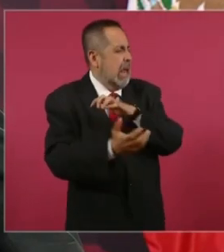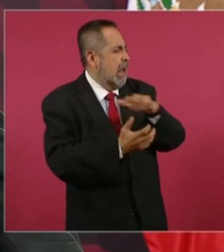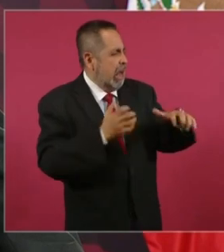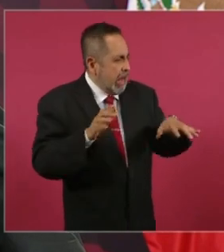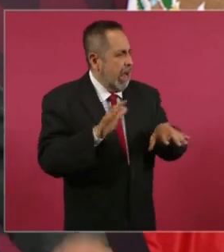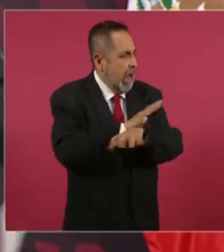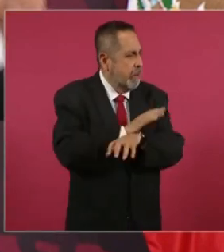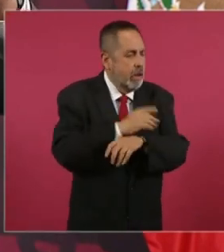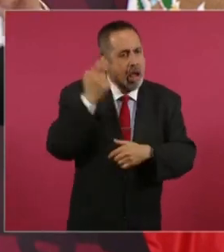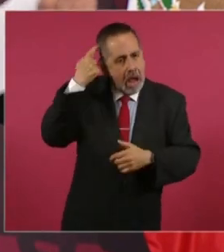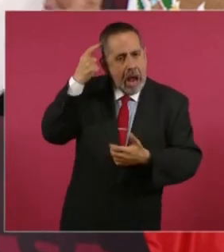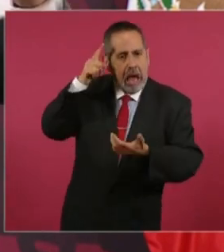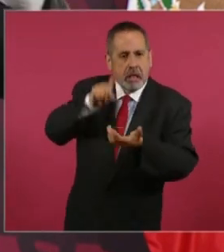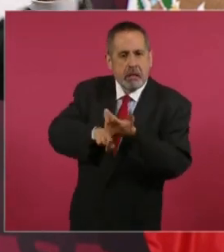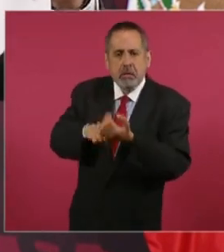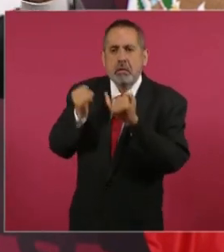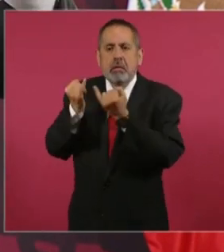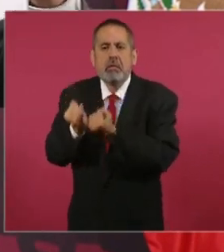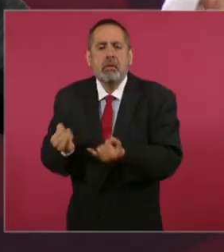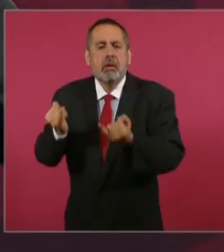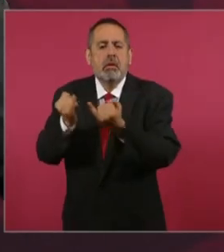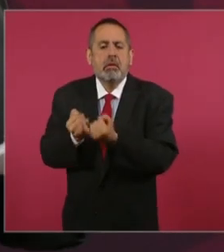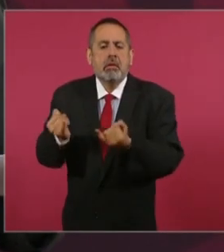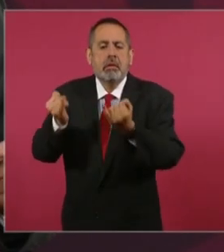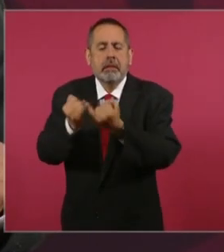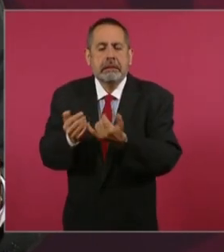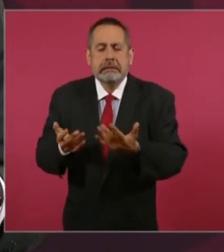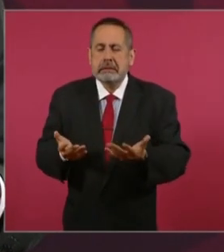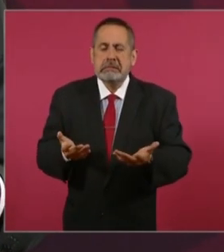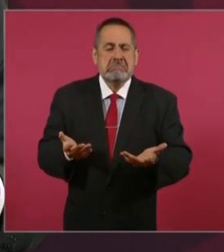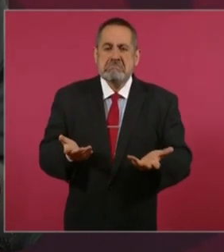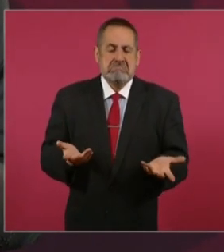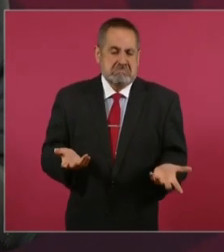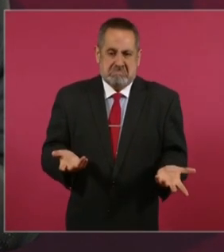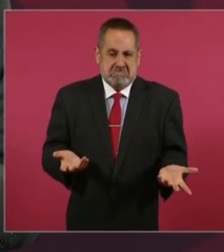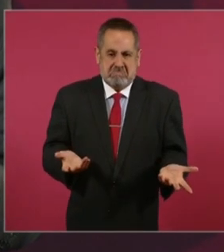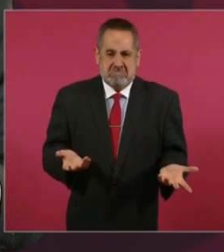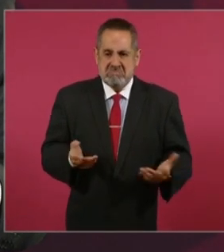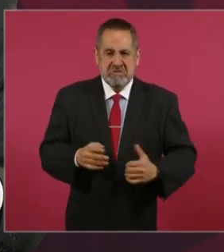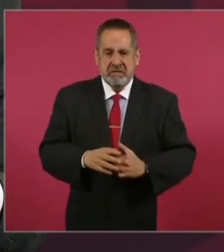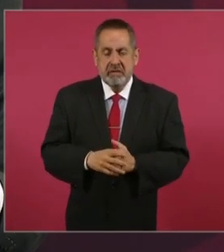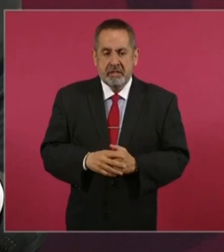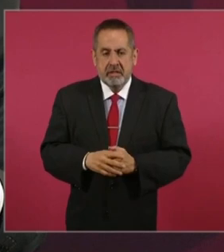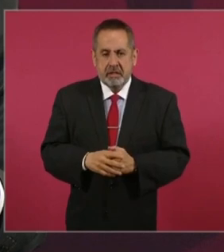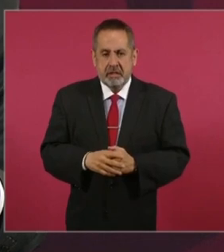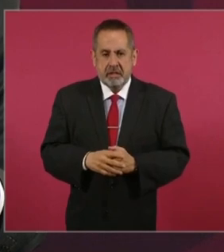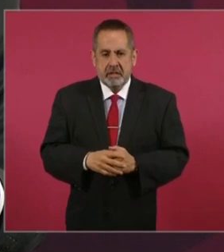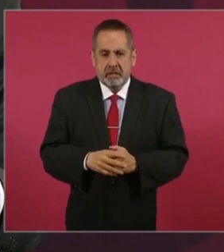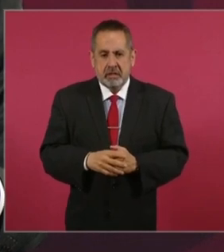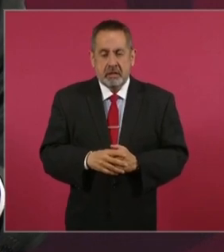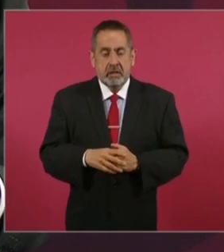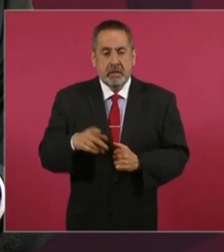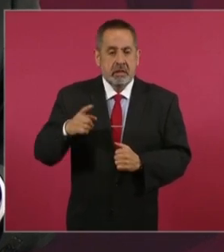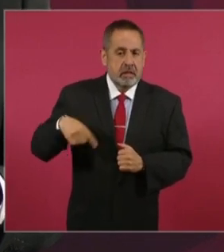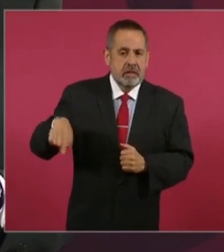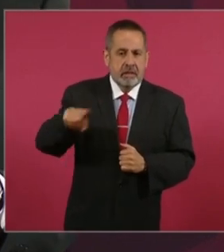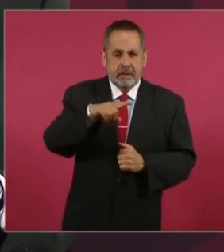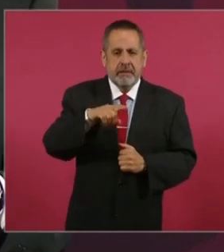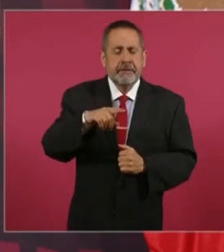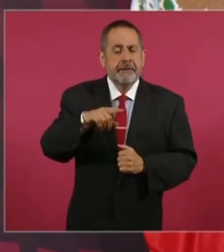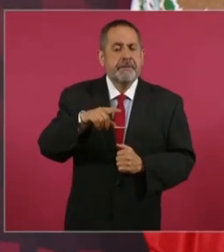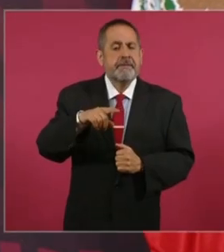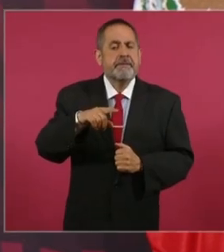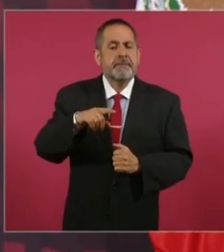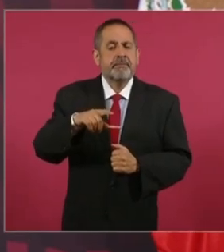los que piensan en forma revolucionaria son nada